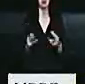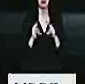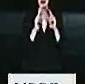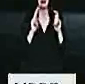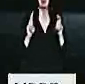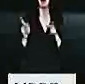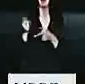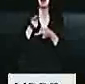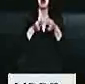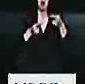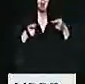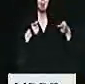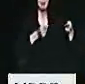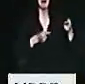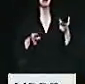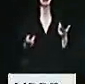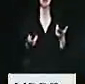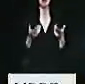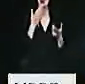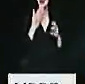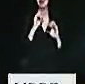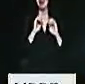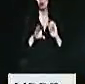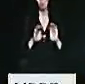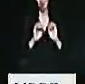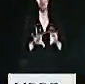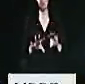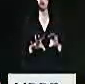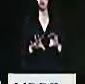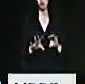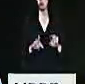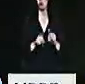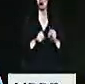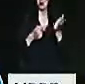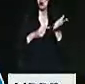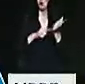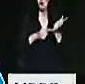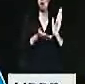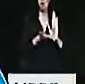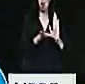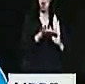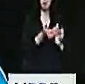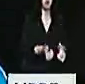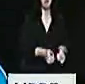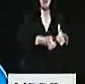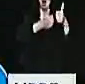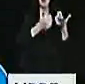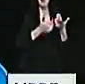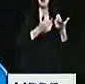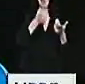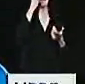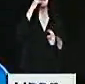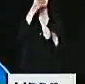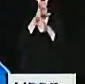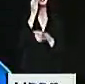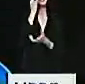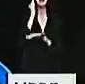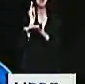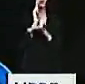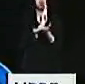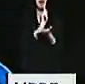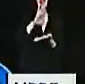el e-commerce, incluso la educación se subió muy rápido. Pero de hecho, hay instituciones